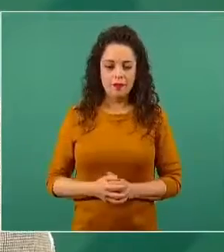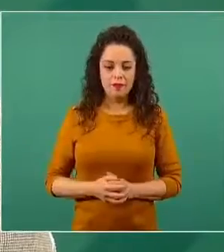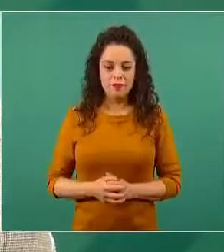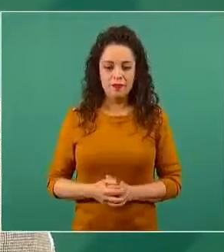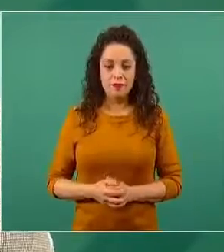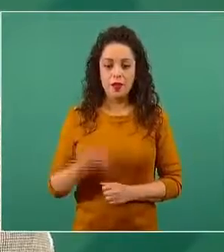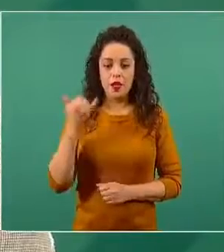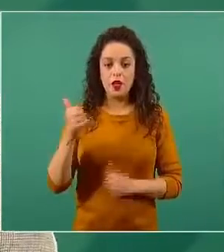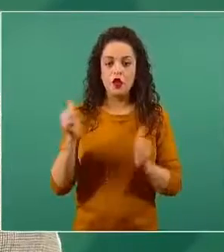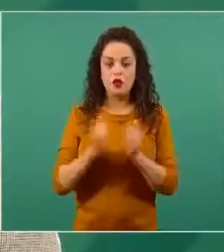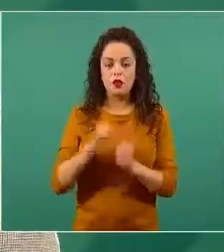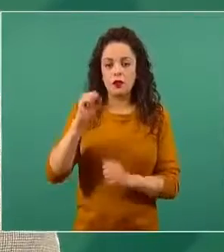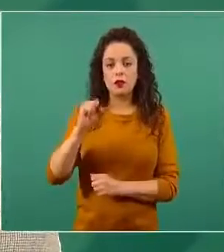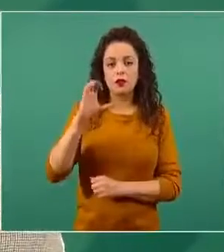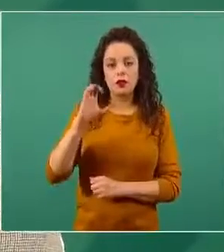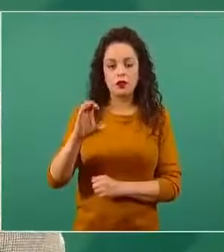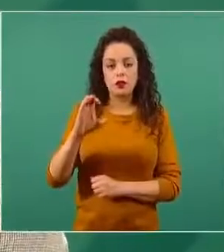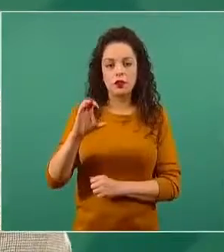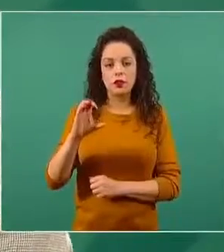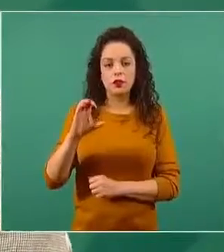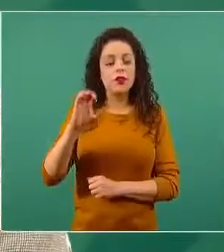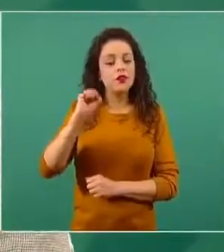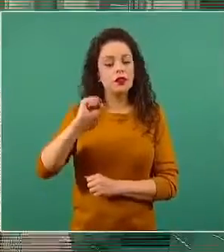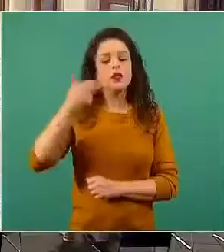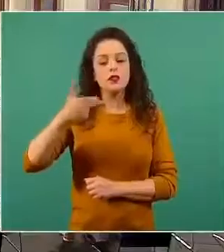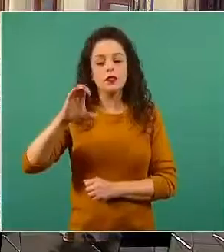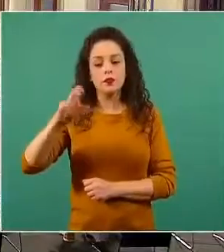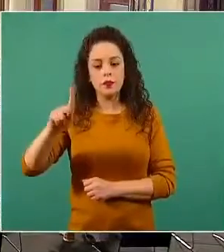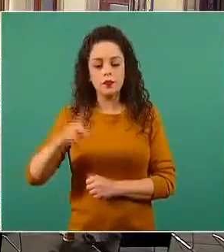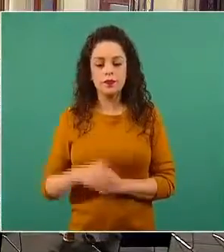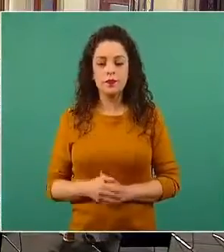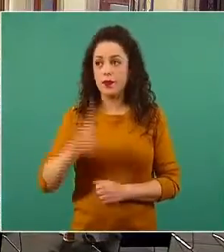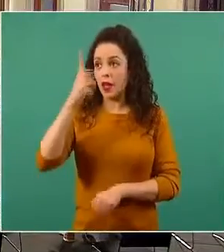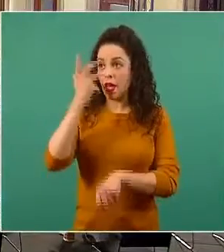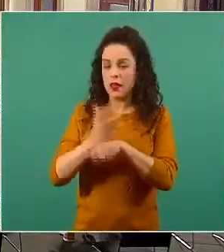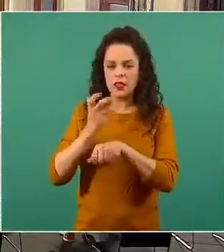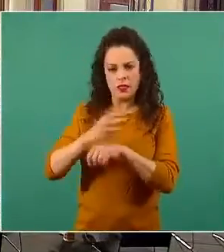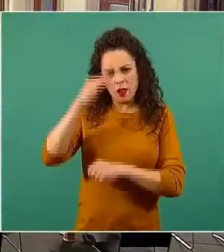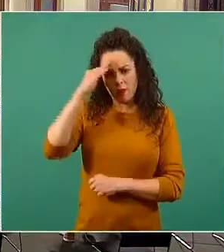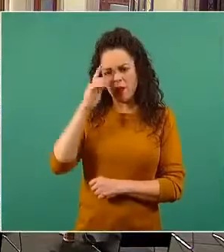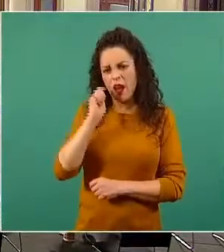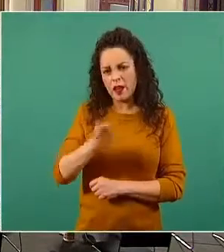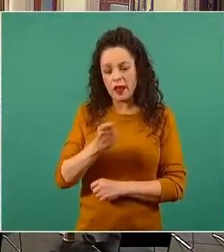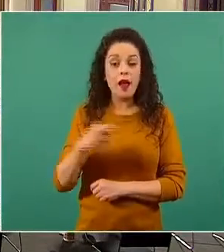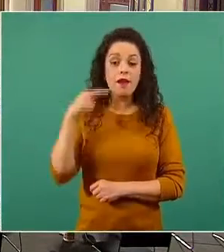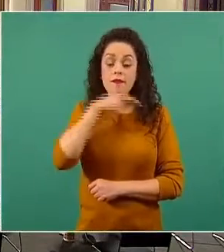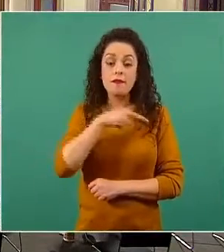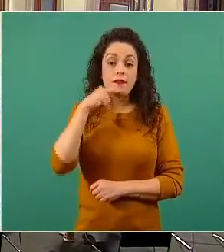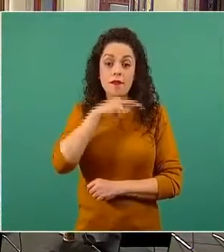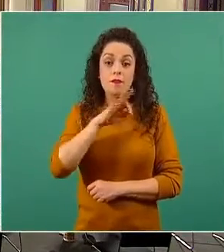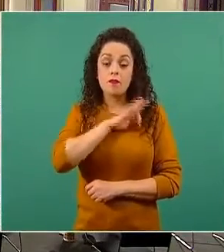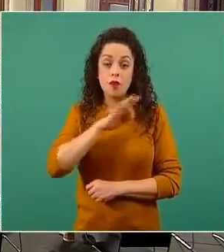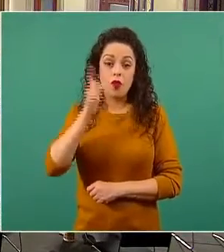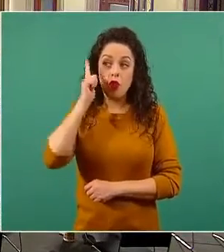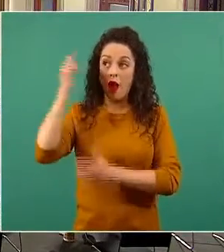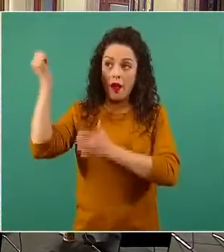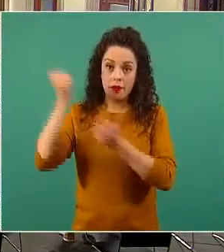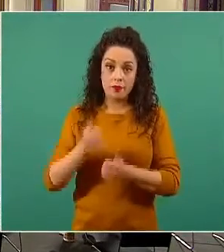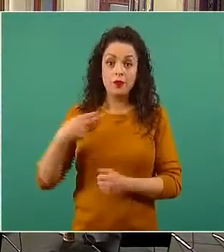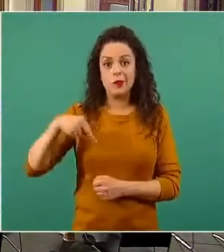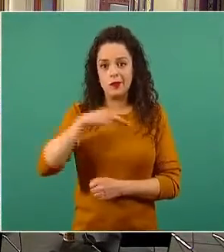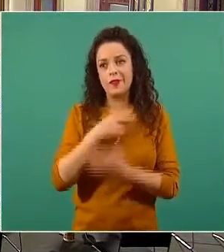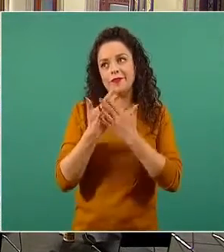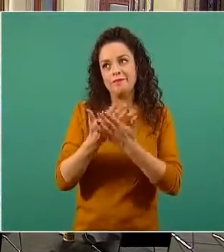con Hacienda, para ir viendo los detalles. La intención de Estados Unidos es darnos esto lo más pronto posible, la nuestra es recibirlo lo más